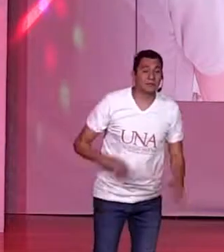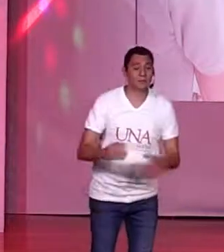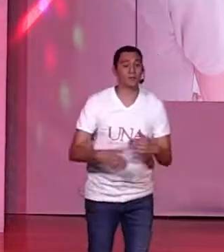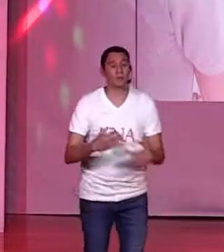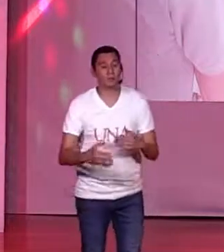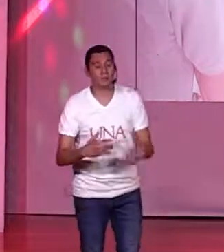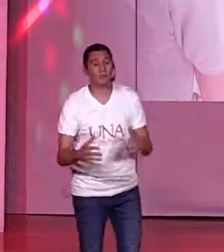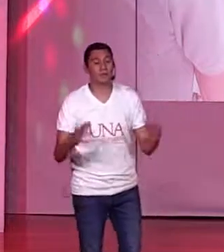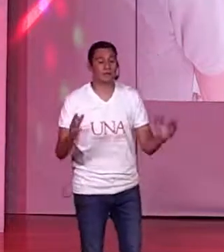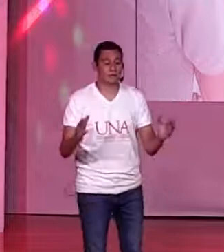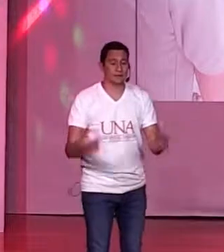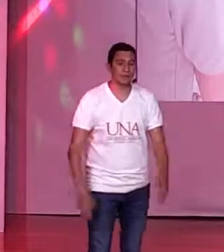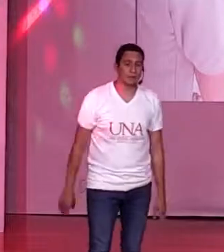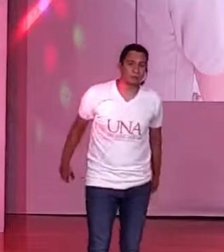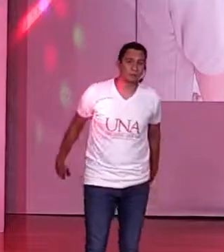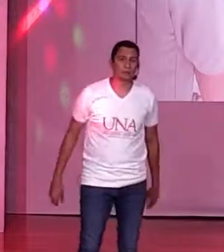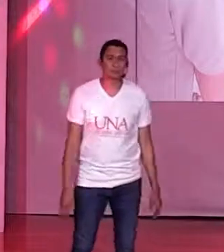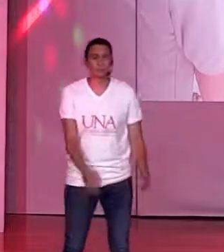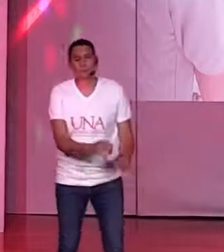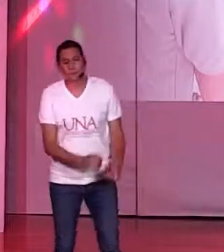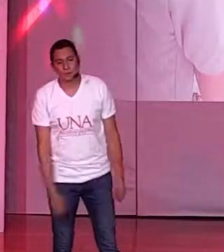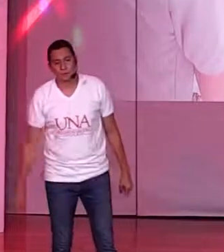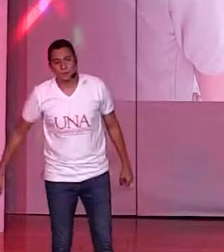porque vamos a estar poniendo videos en esta sesión.